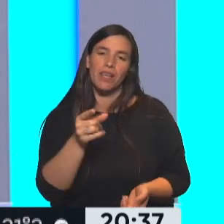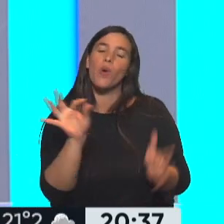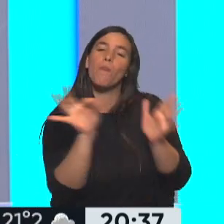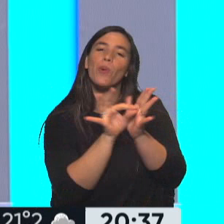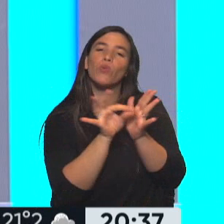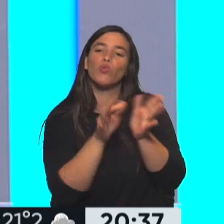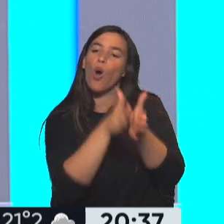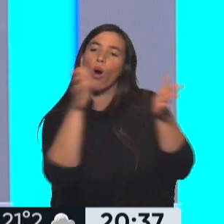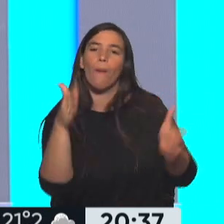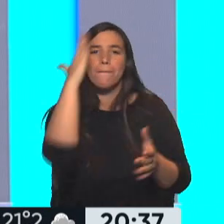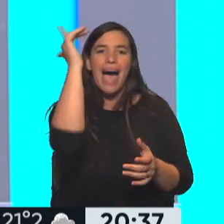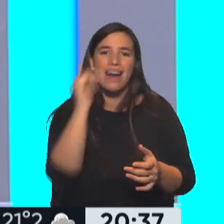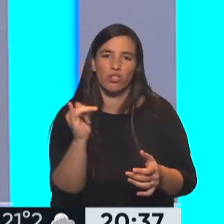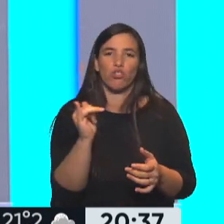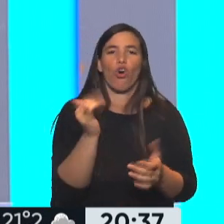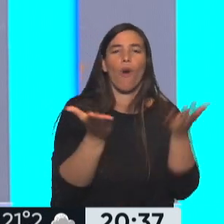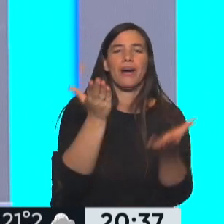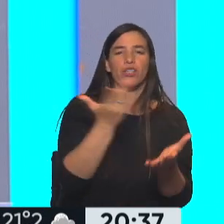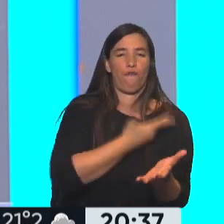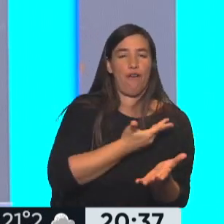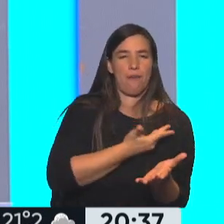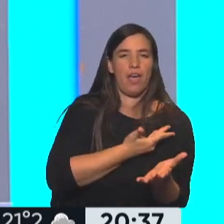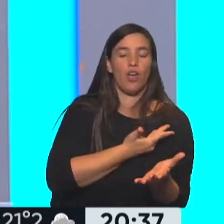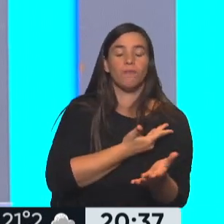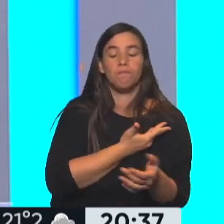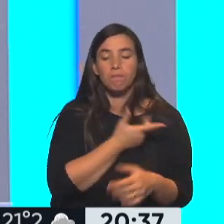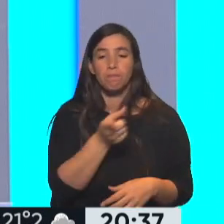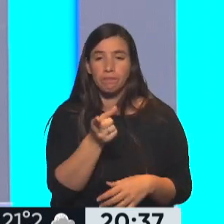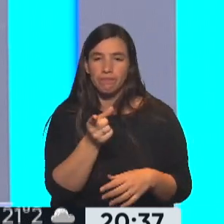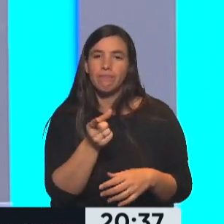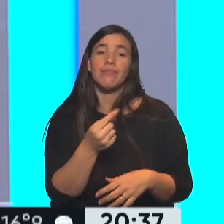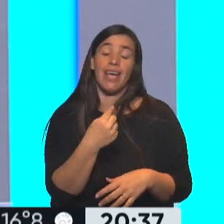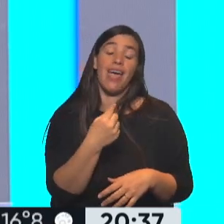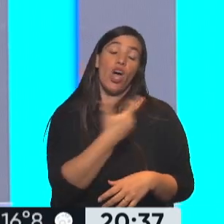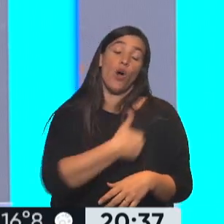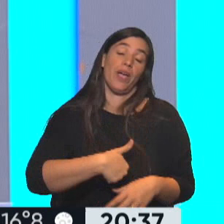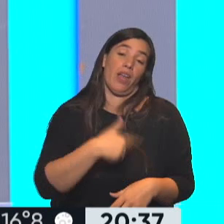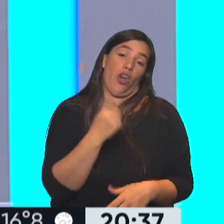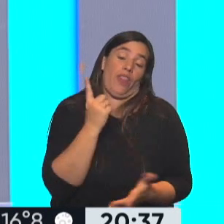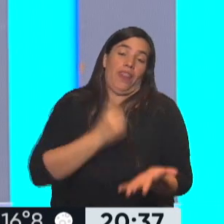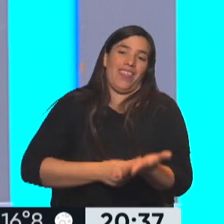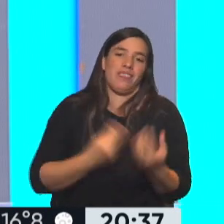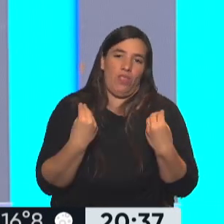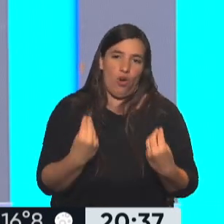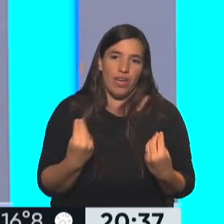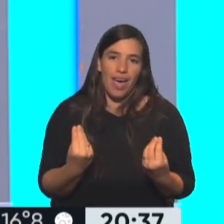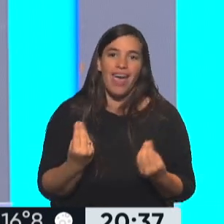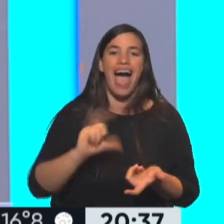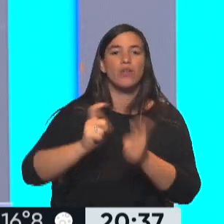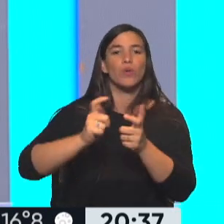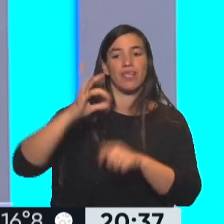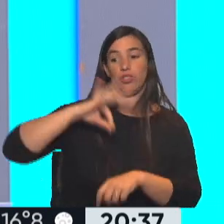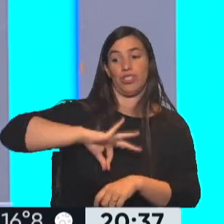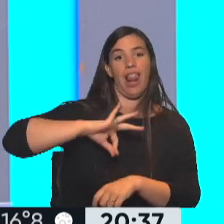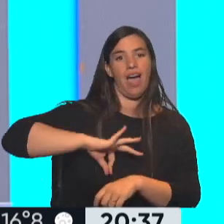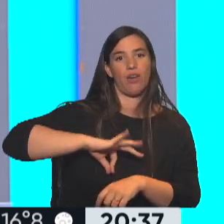con respecto a febrero y ese mismo mes, una de las definiciones de letra chica que tomó el gobierno es que esta actualización del salario mínimo no